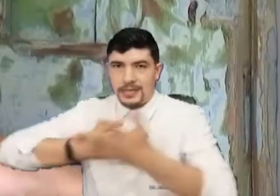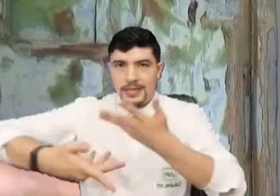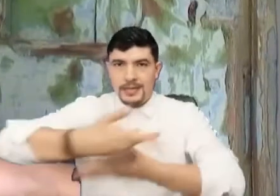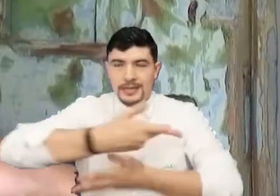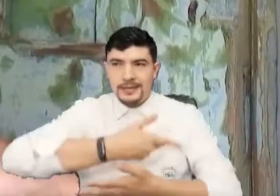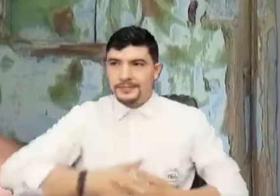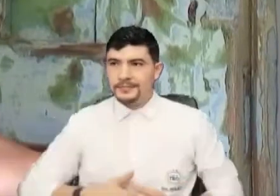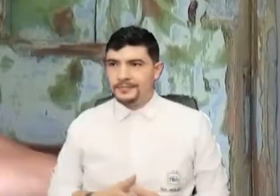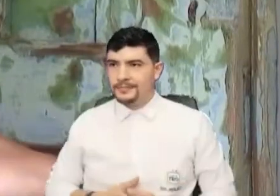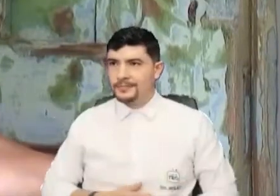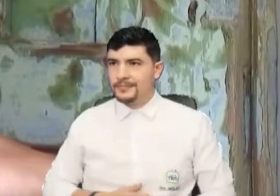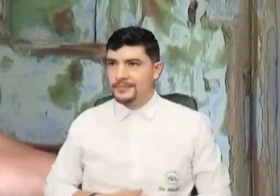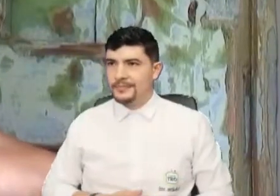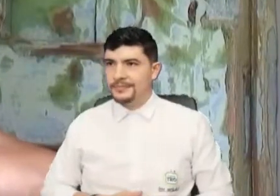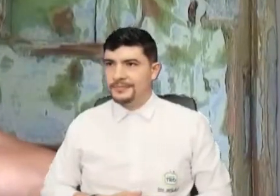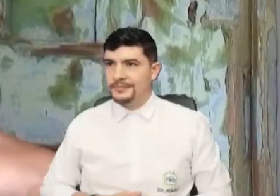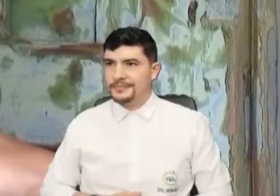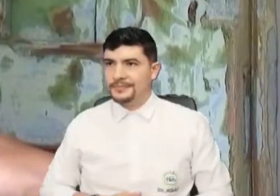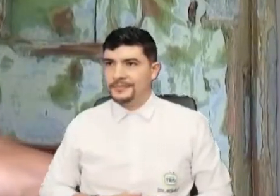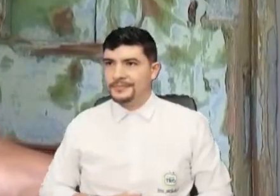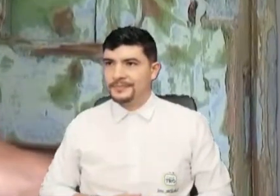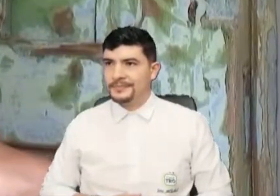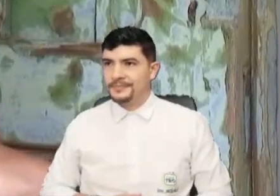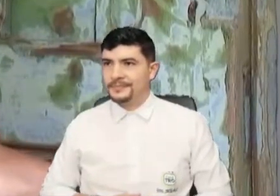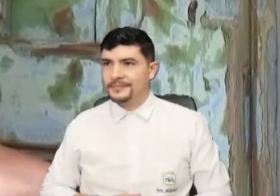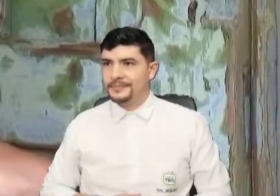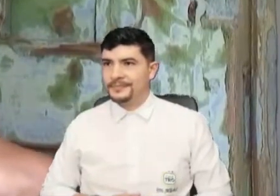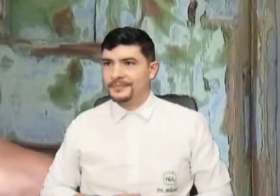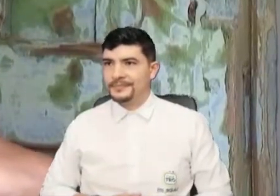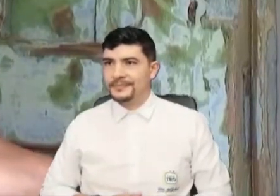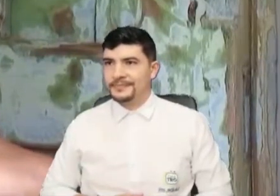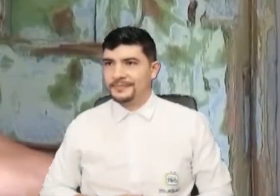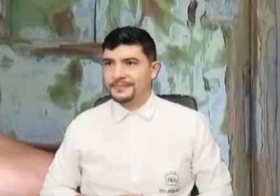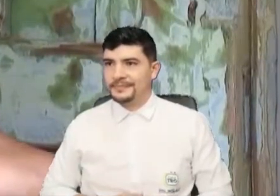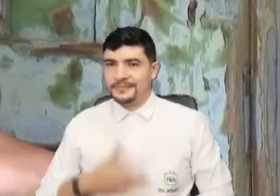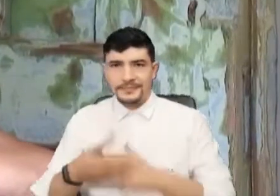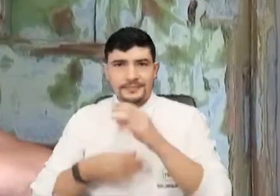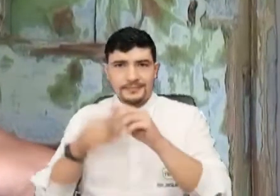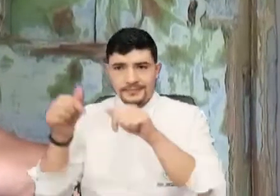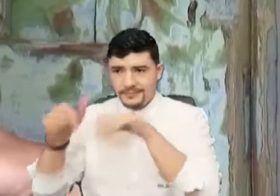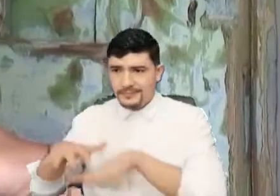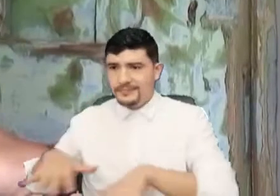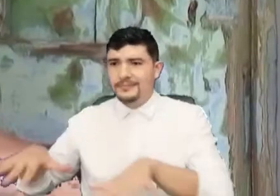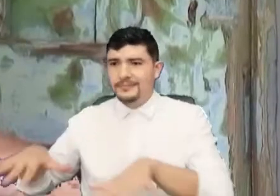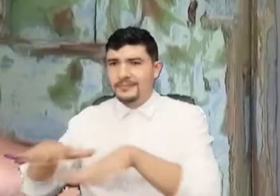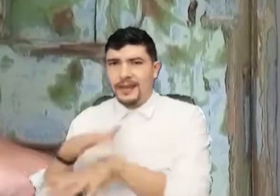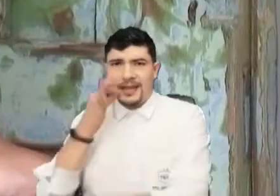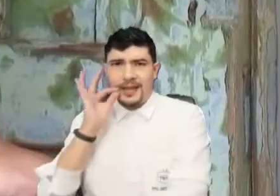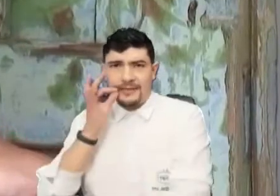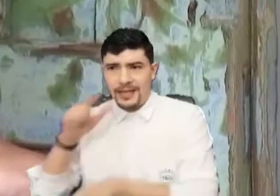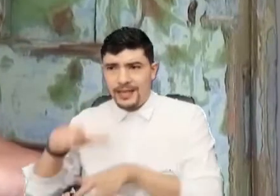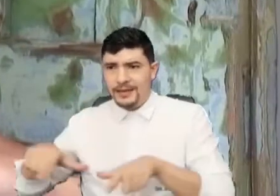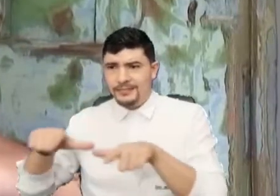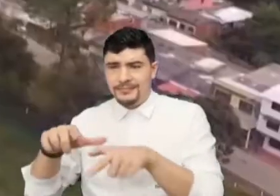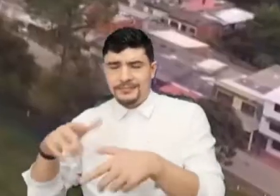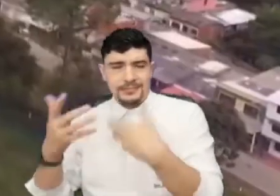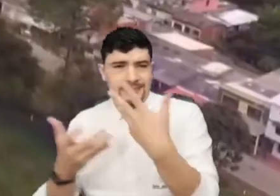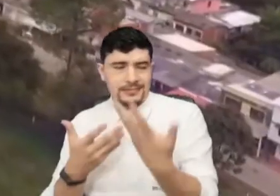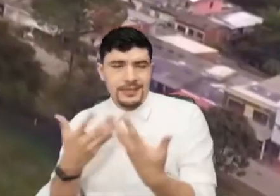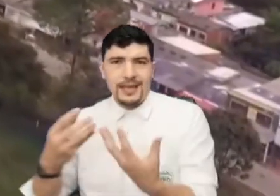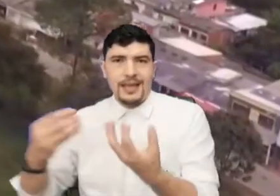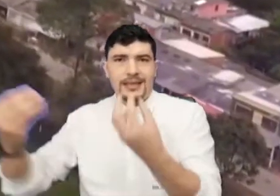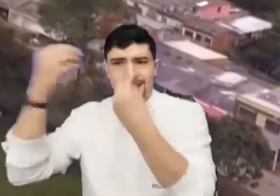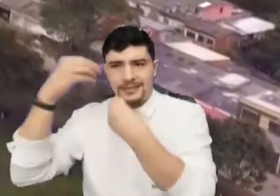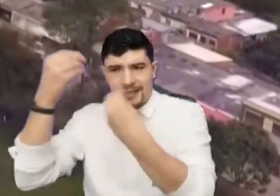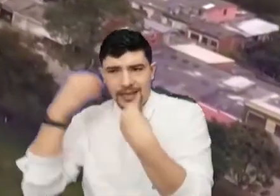atención y sobre todo que esto es solamente es un hogar para todo el municipio ese es un lugar representativo que nos enseña mucho de la cultura cafetera en